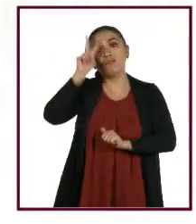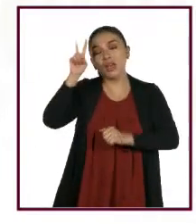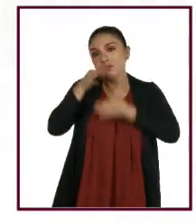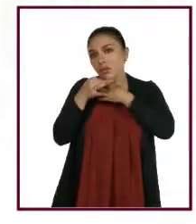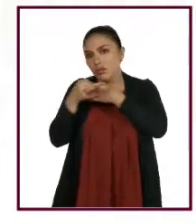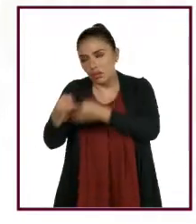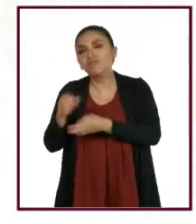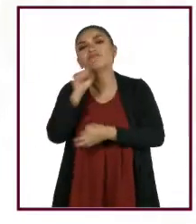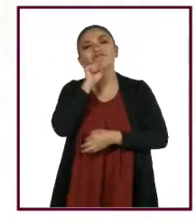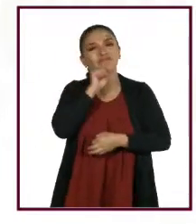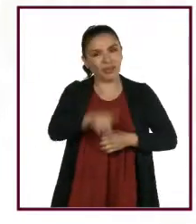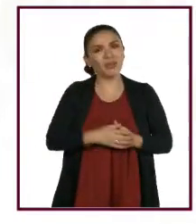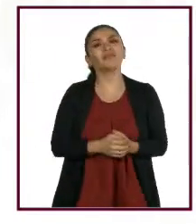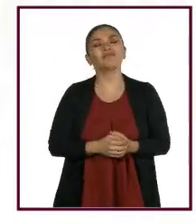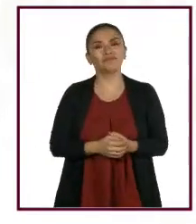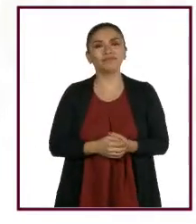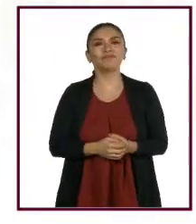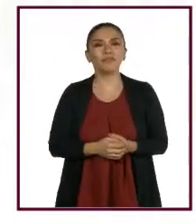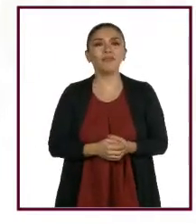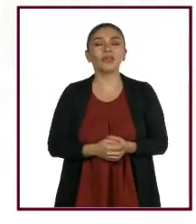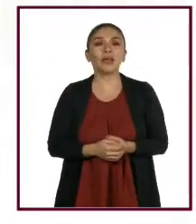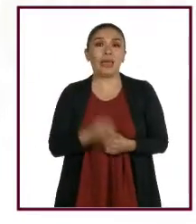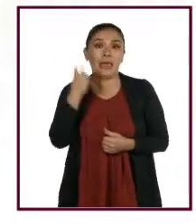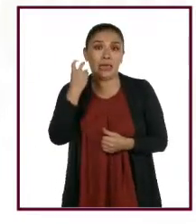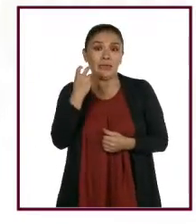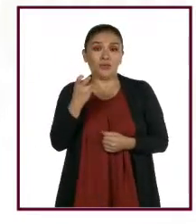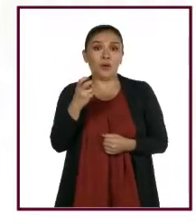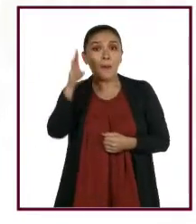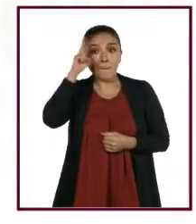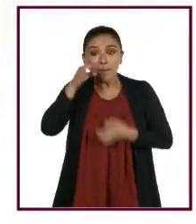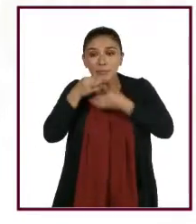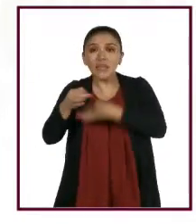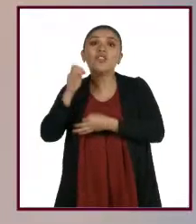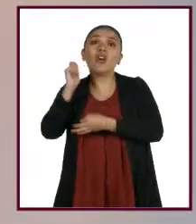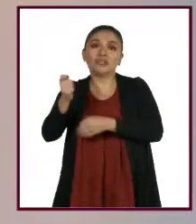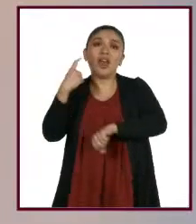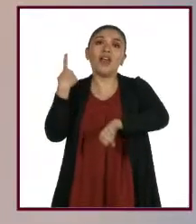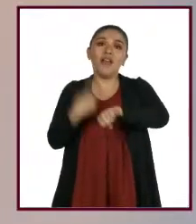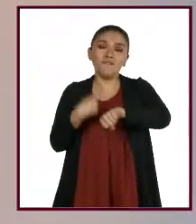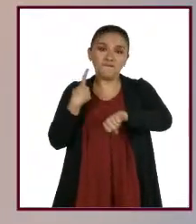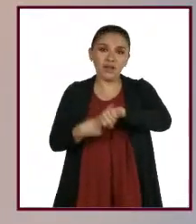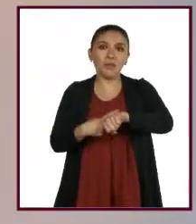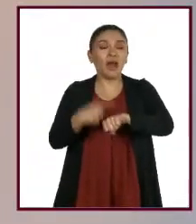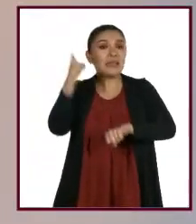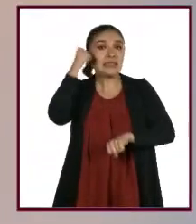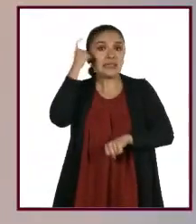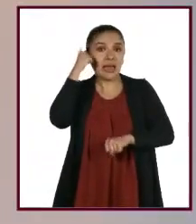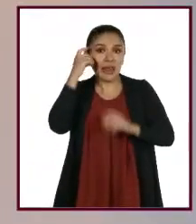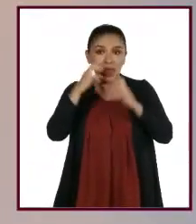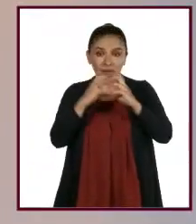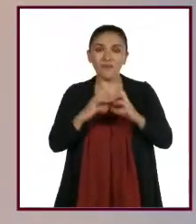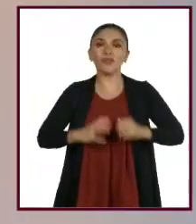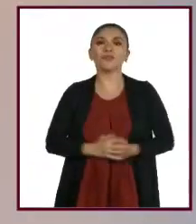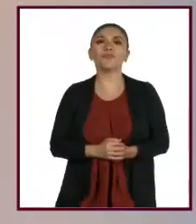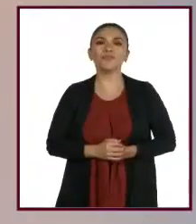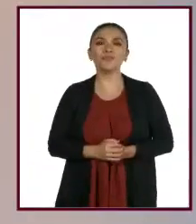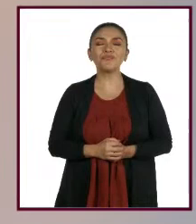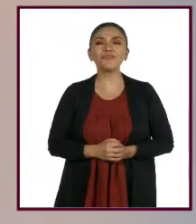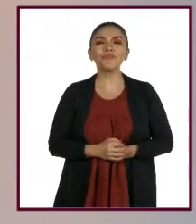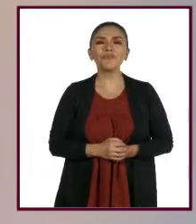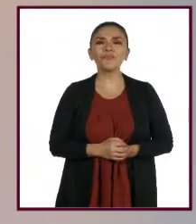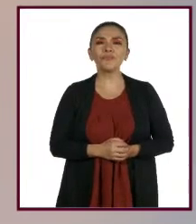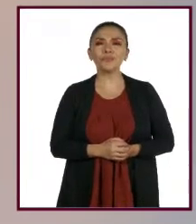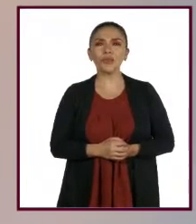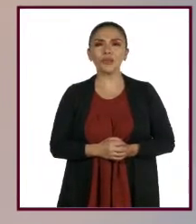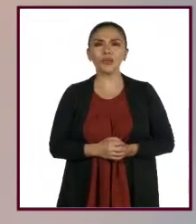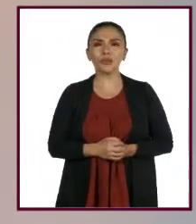adicción y dependencia, y como tal la adicción es una enfermedad del cerebro. Tenemos en